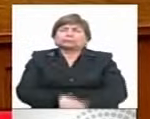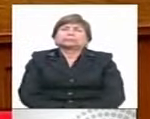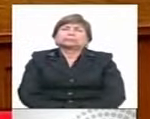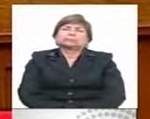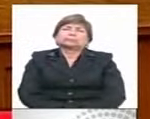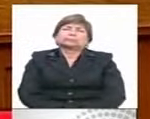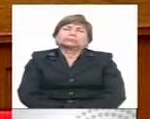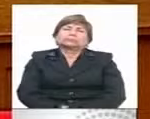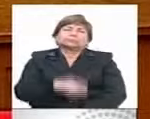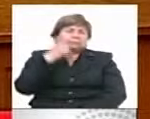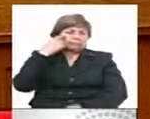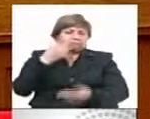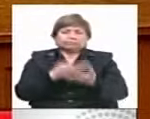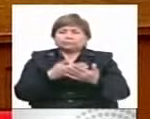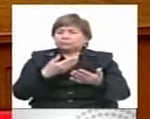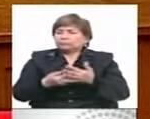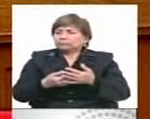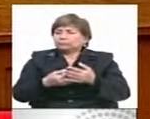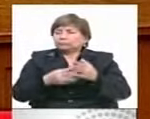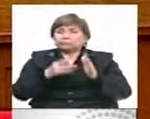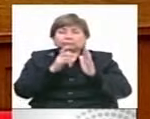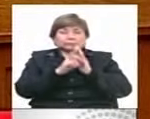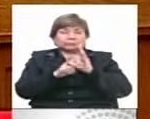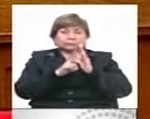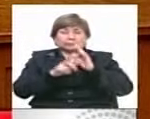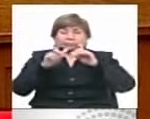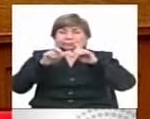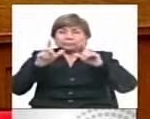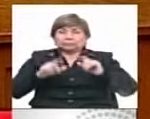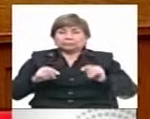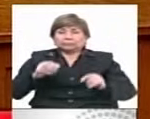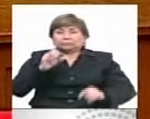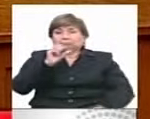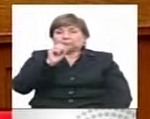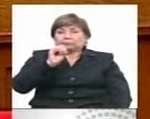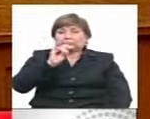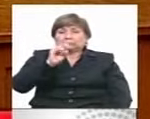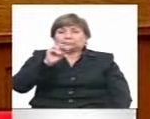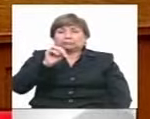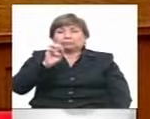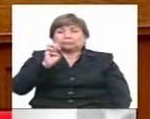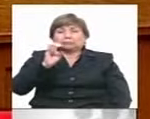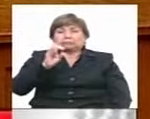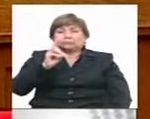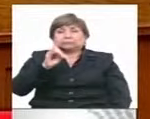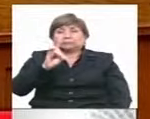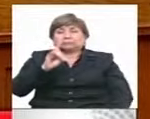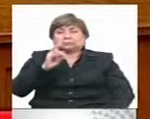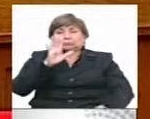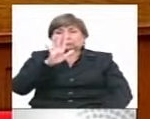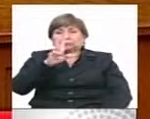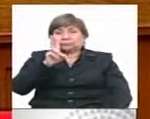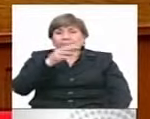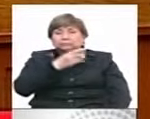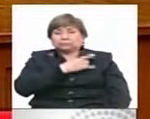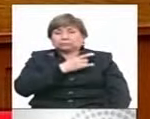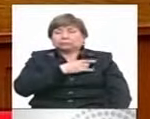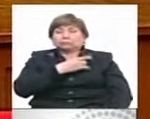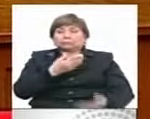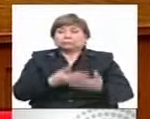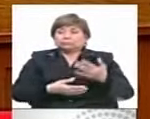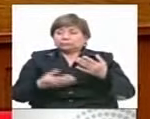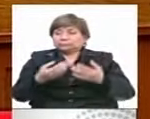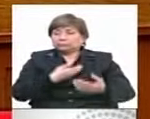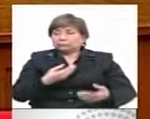Para cumplir con el proceso de licenciamiento ante la SUNEDU, las 52 universidades